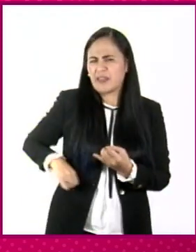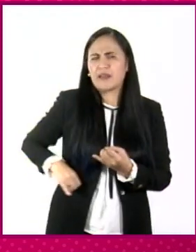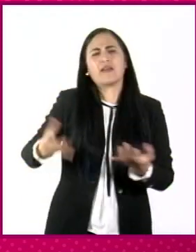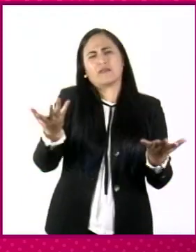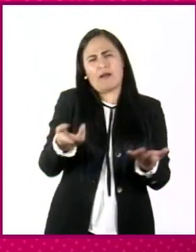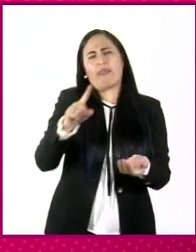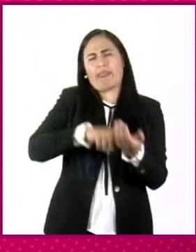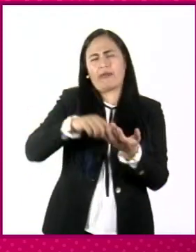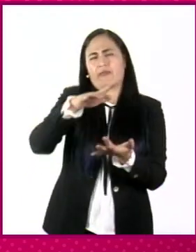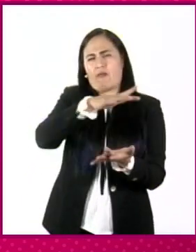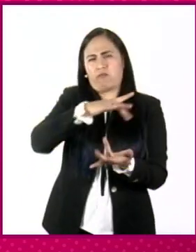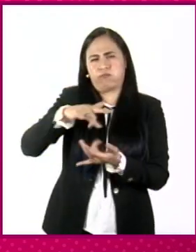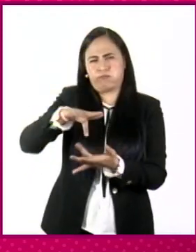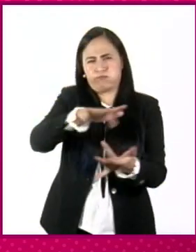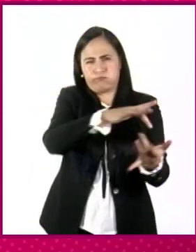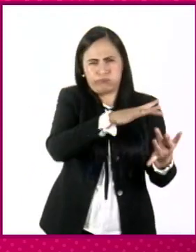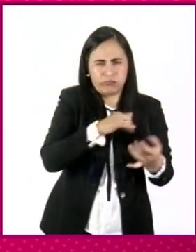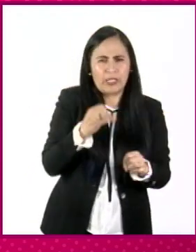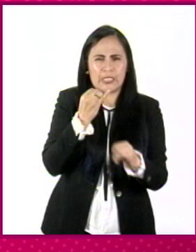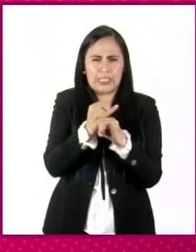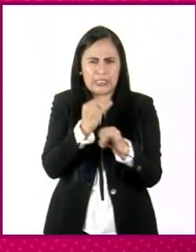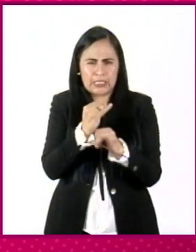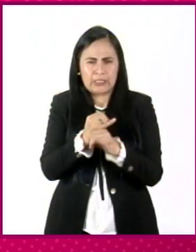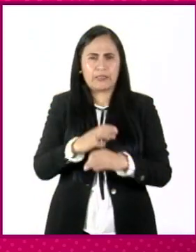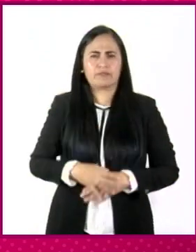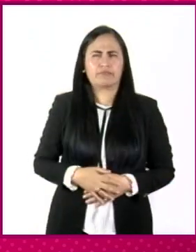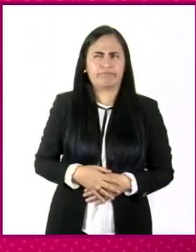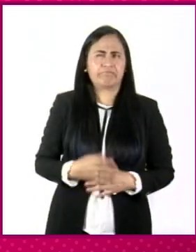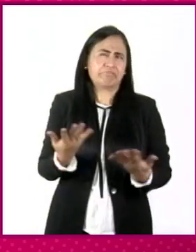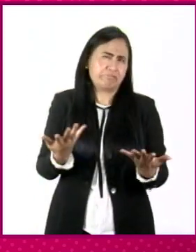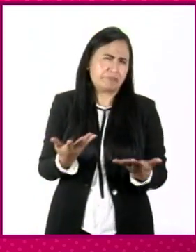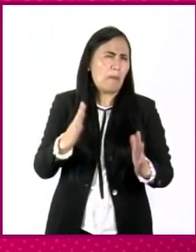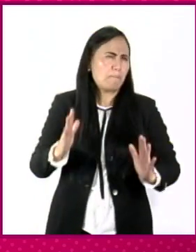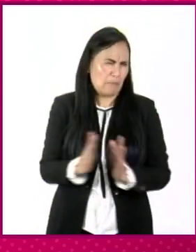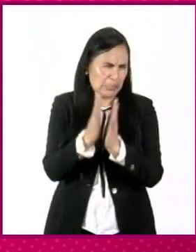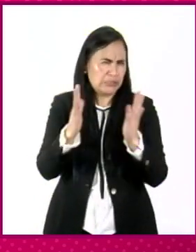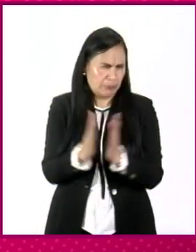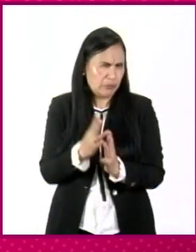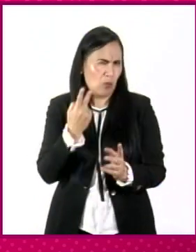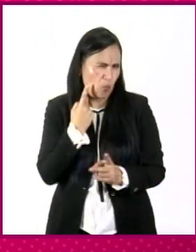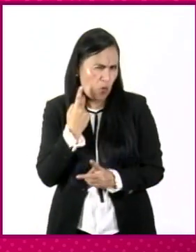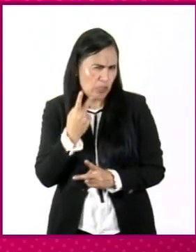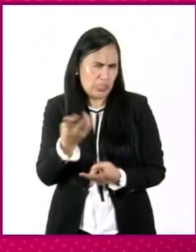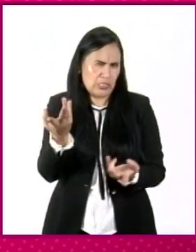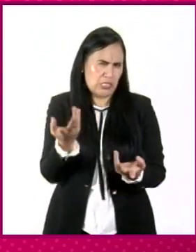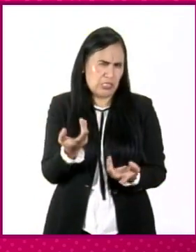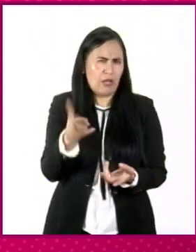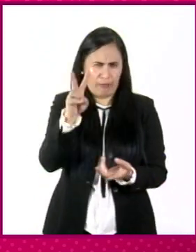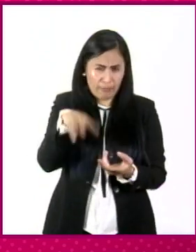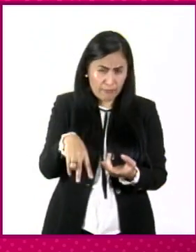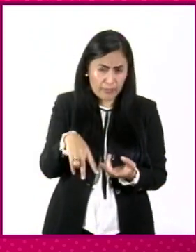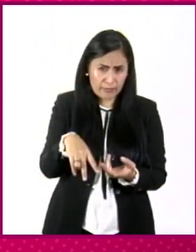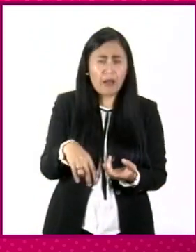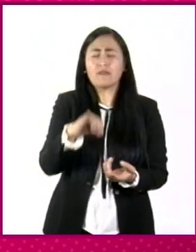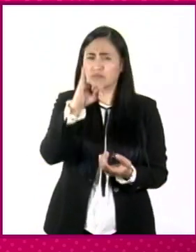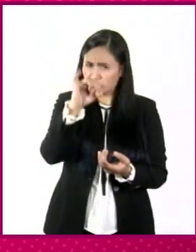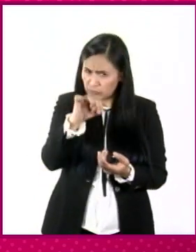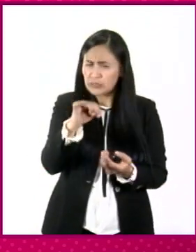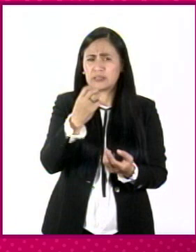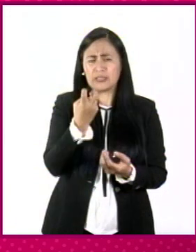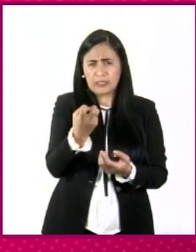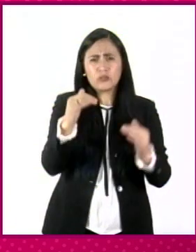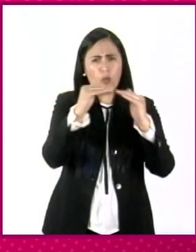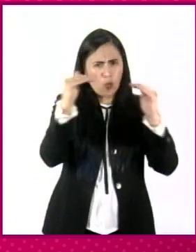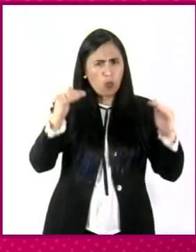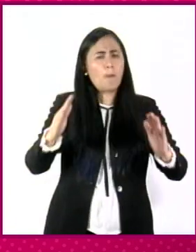esto diríamos, bueno, esto es participación política, esto es participación ciudadana y esto contribuye a la democracia